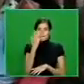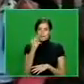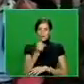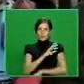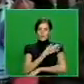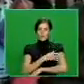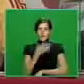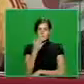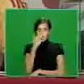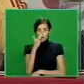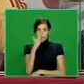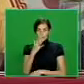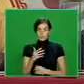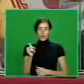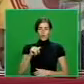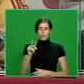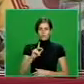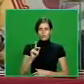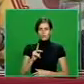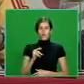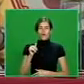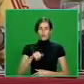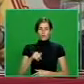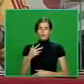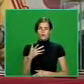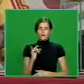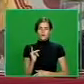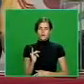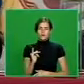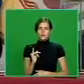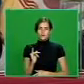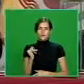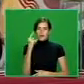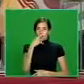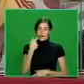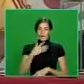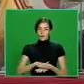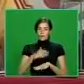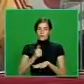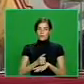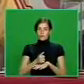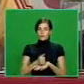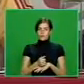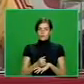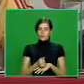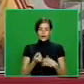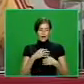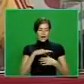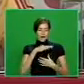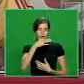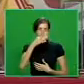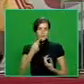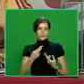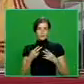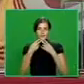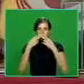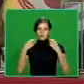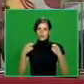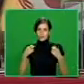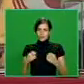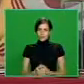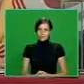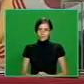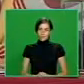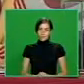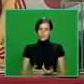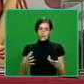burgués Hoy No hoy tenemos car culpable y alma de inocente Así que este